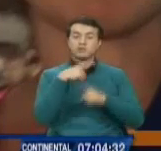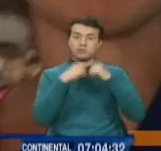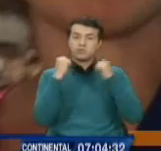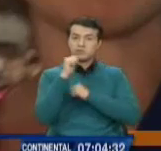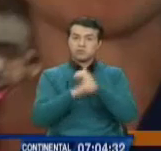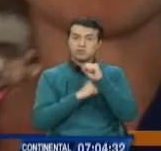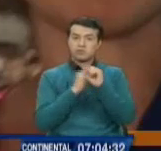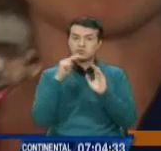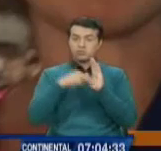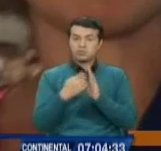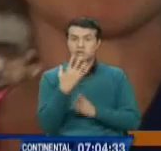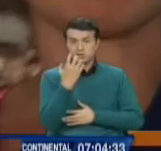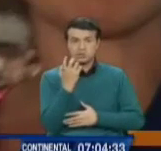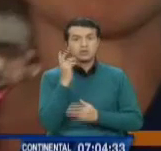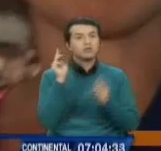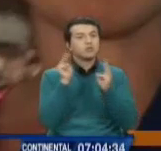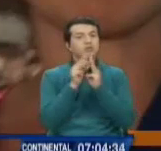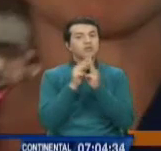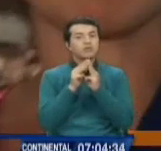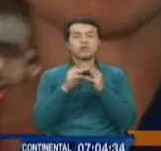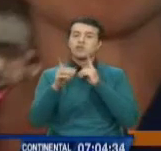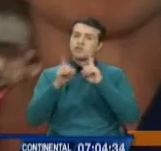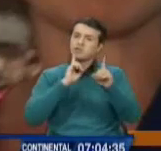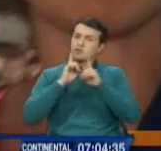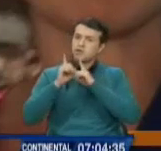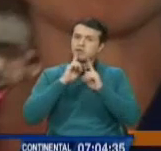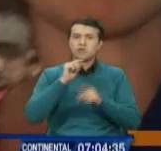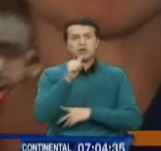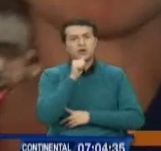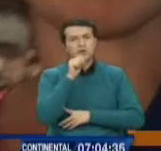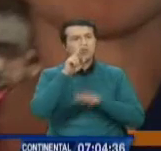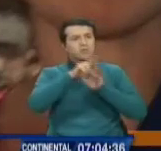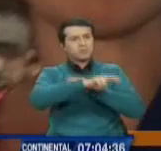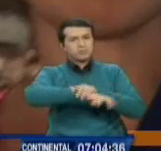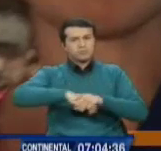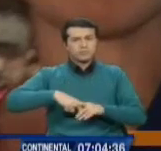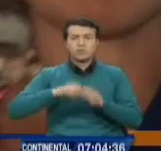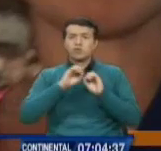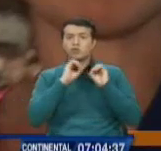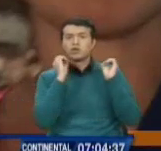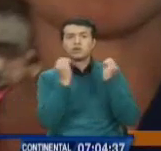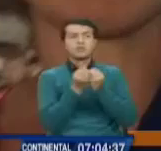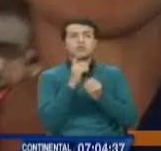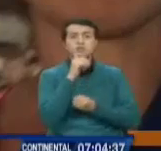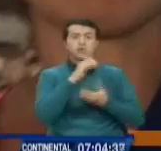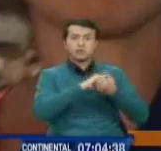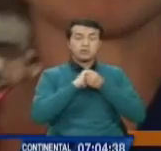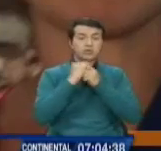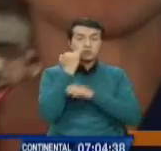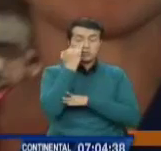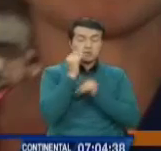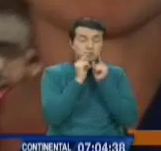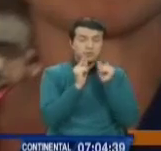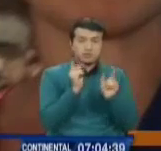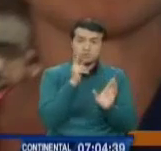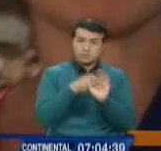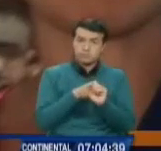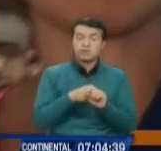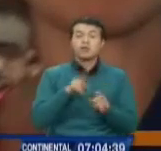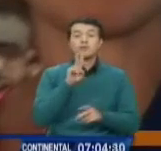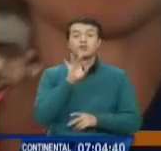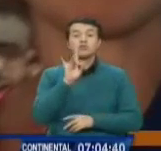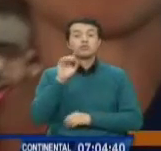2015 estuvo presente en el evento Diálogo sobre el Agua y la Minería organizado por la Ecuarunari. El 28 de mayo de